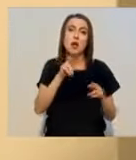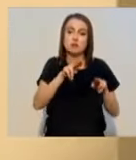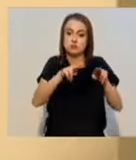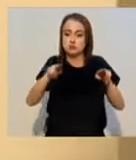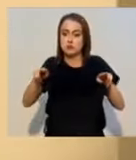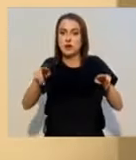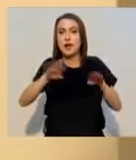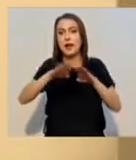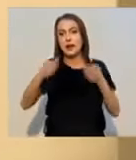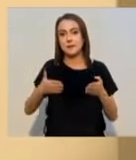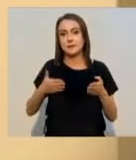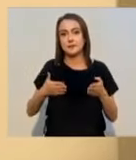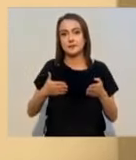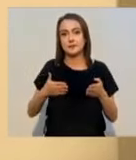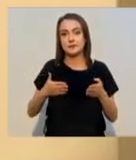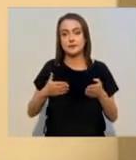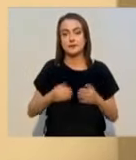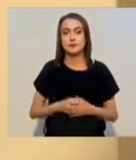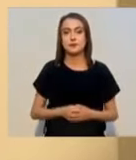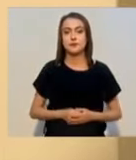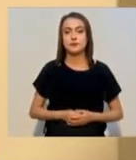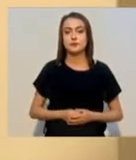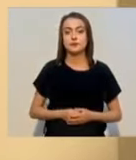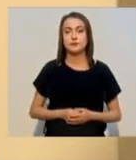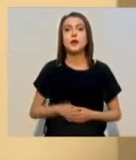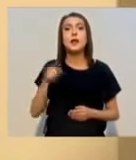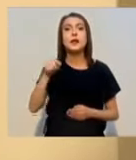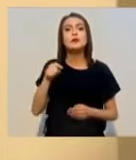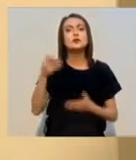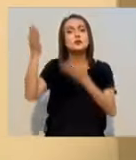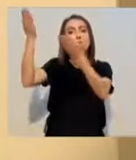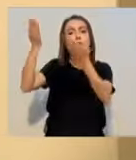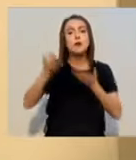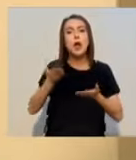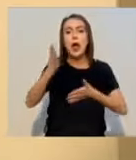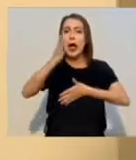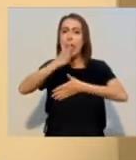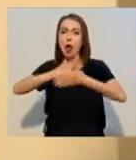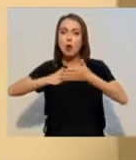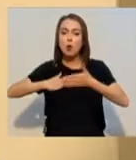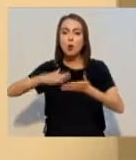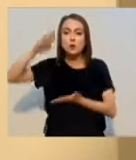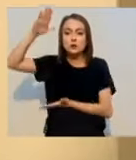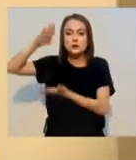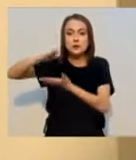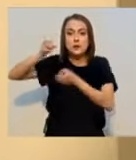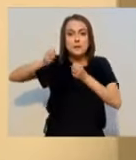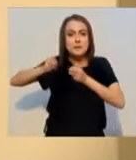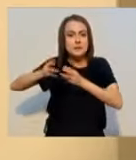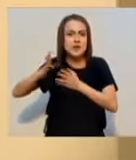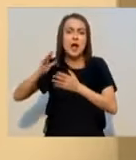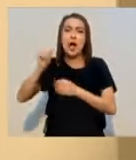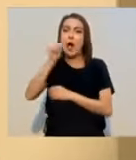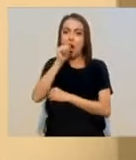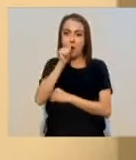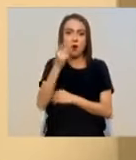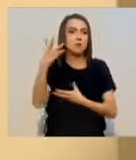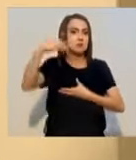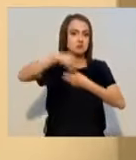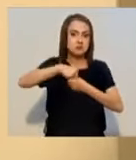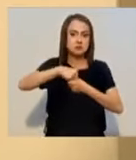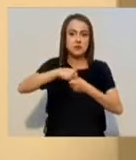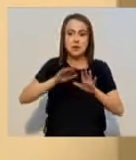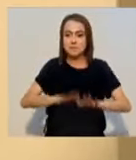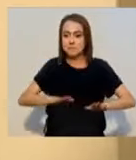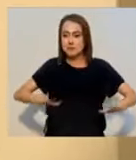camas o camillas. Esos vienen con algunos ventiladores mecánicos, vienen con agua potable, vienen